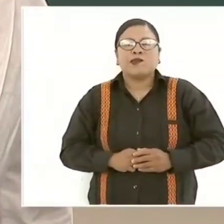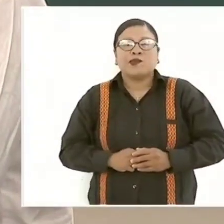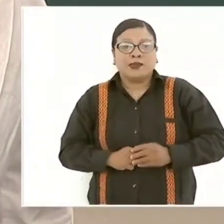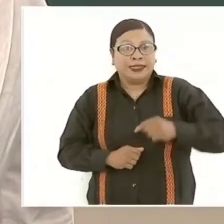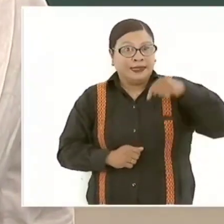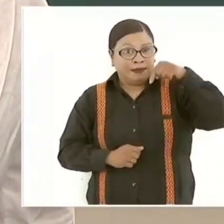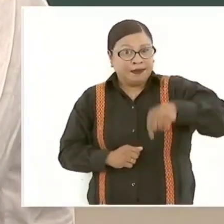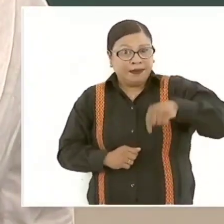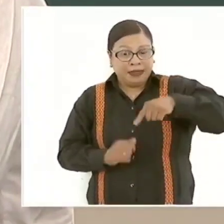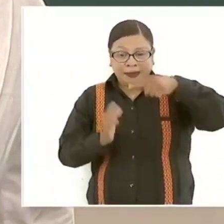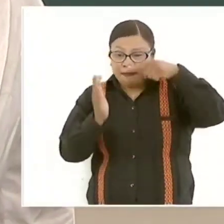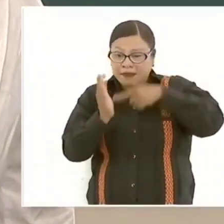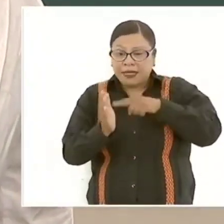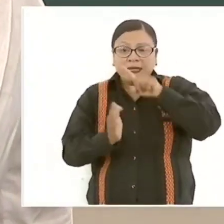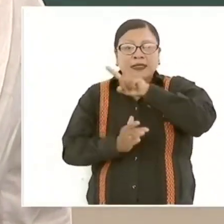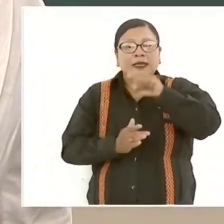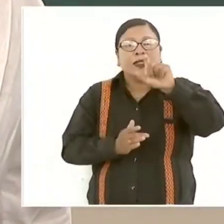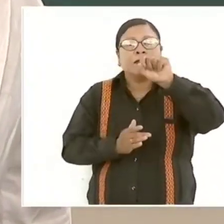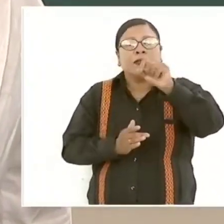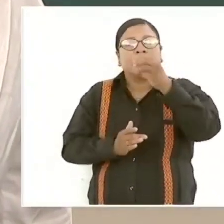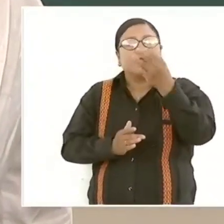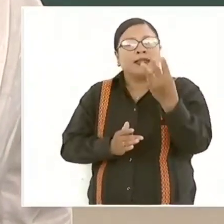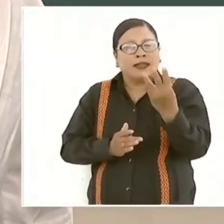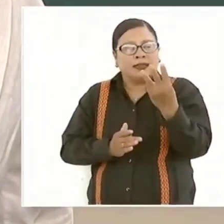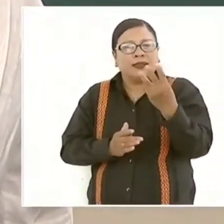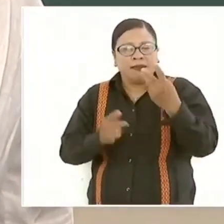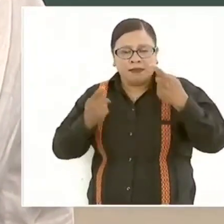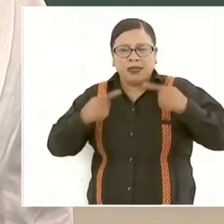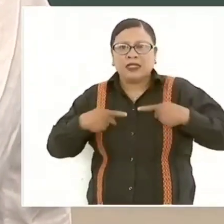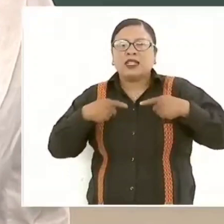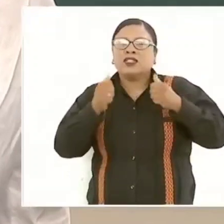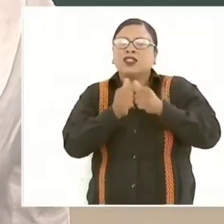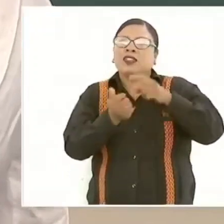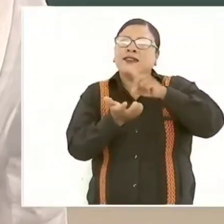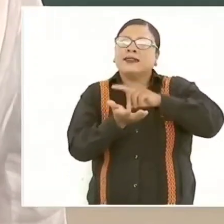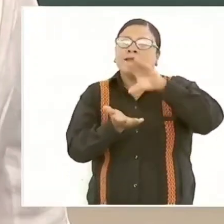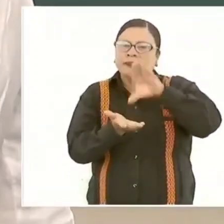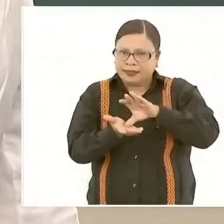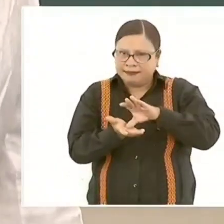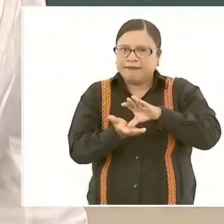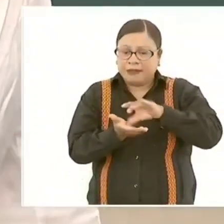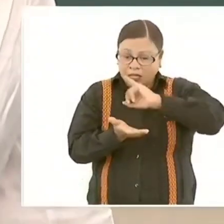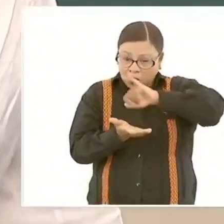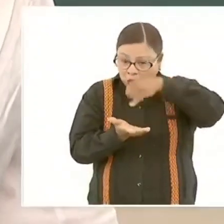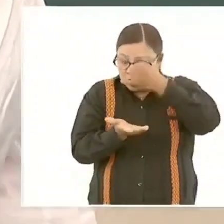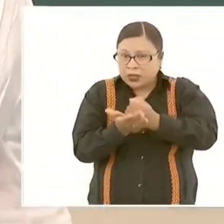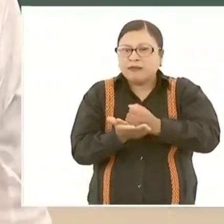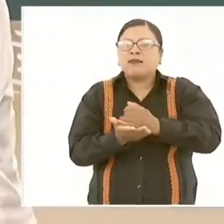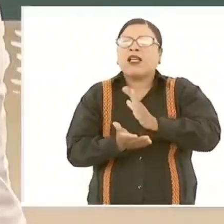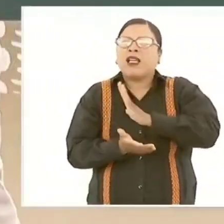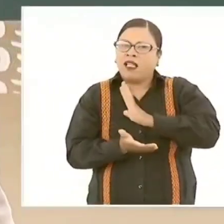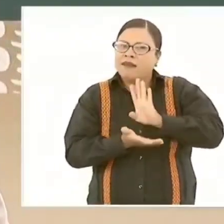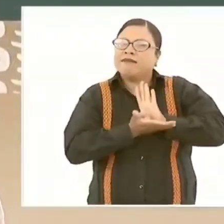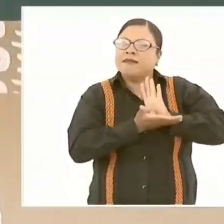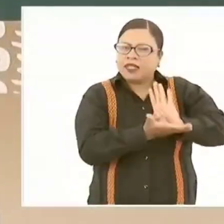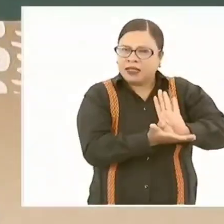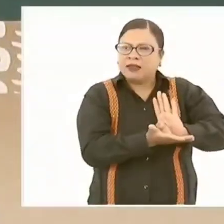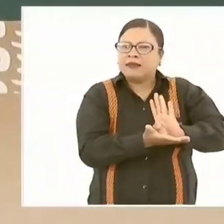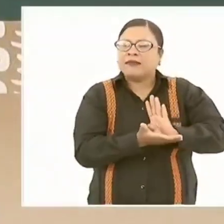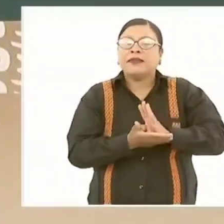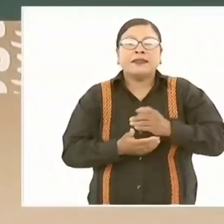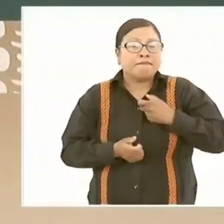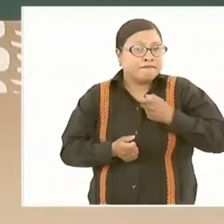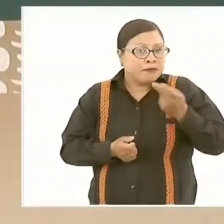hay 1.123 personas con discapacidad en Juchitán que tienen pensión. Y pregunto si